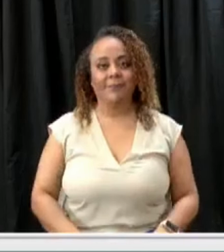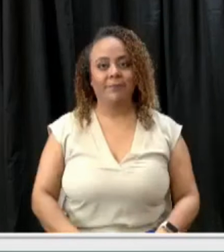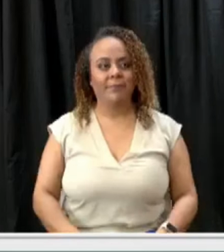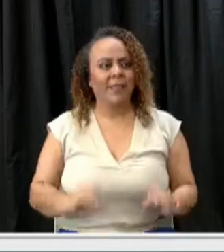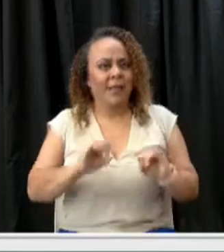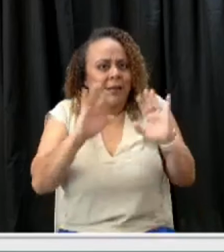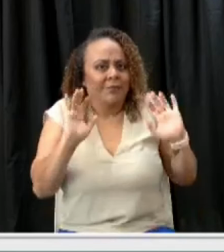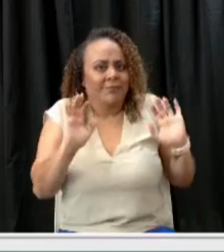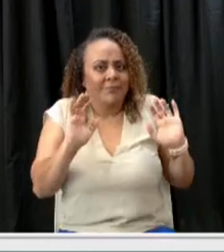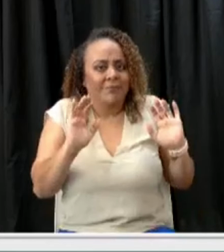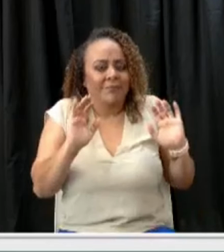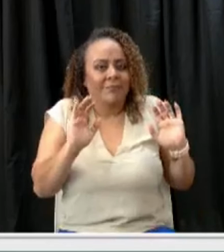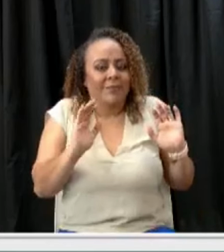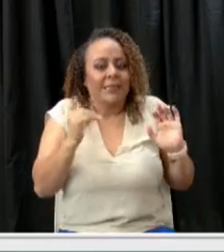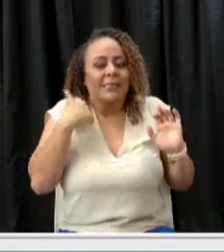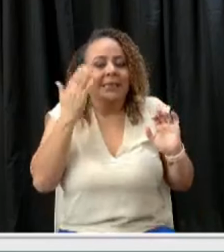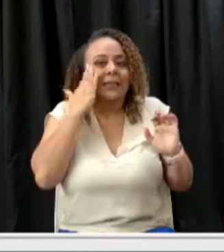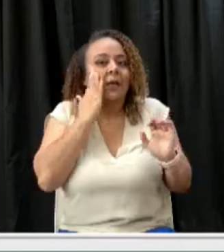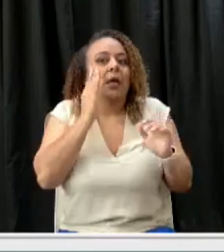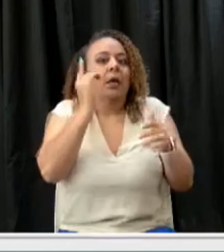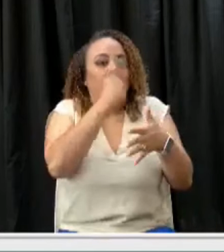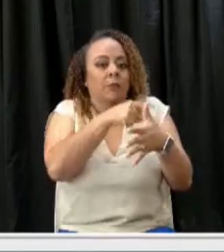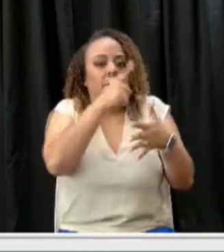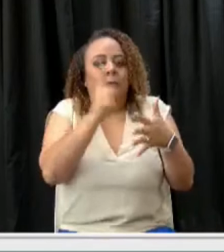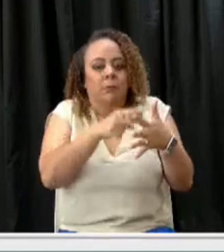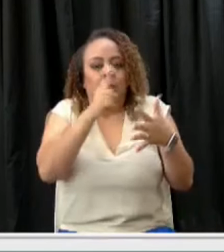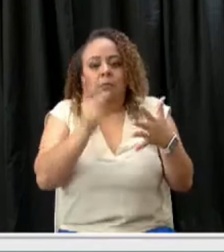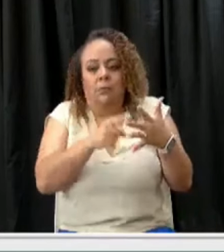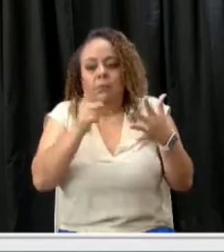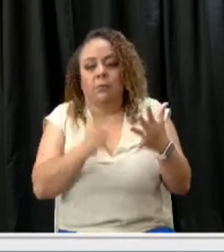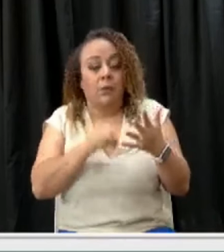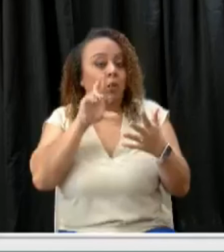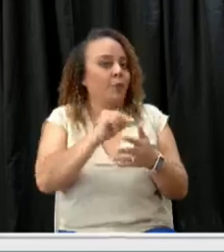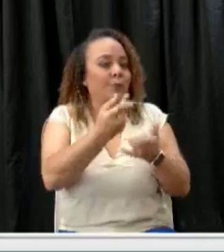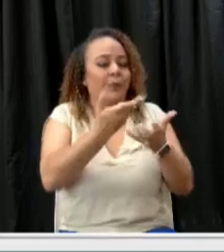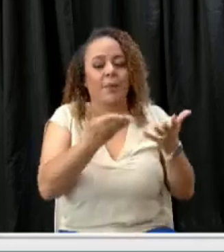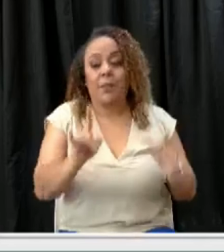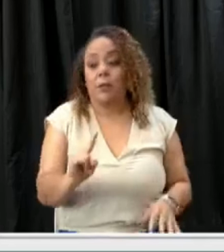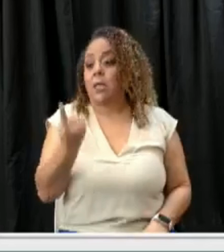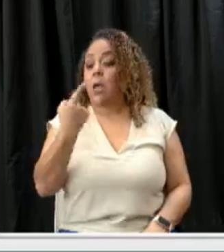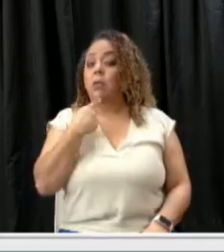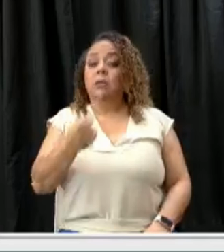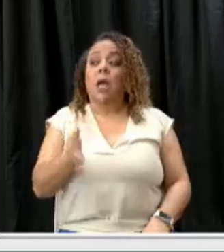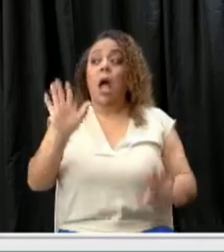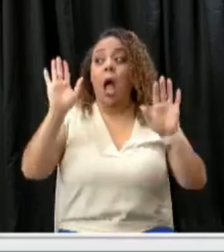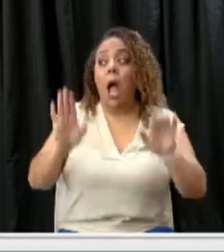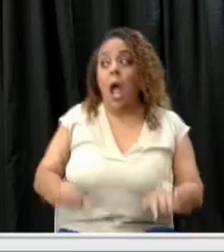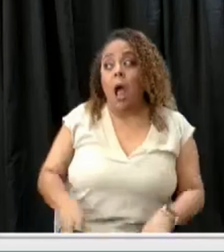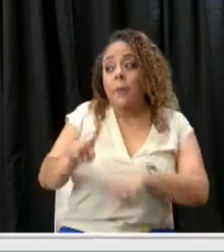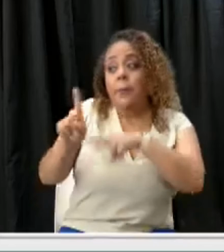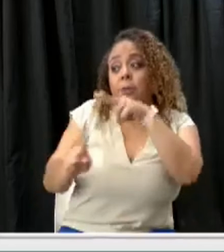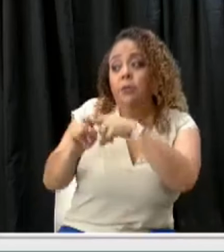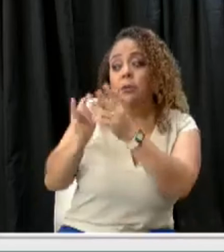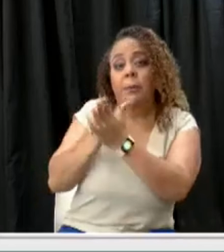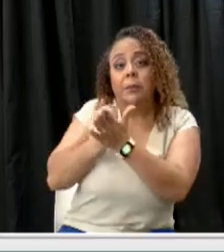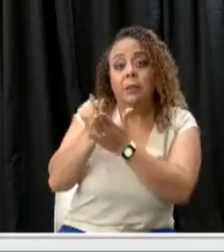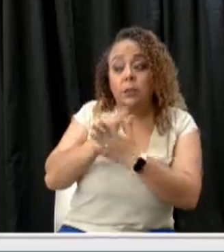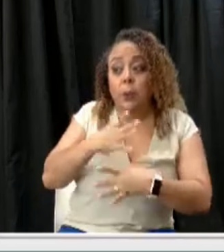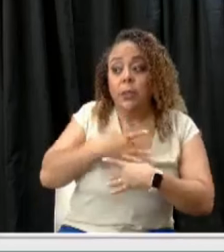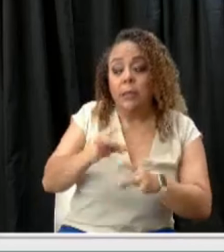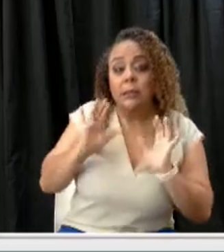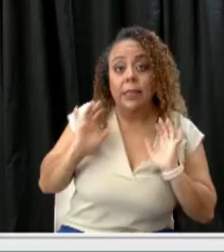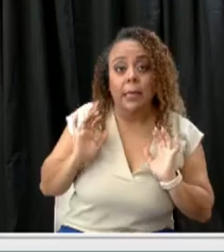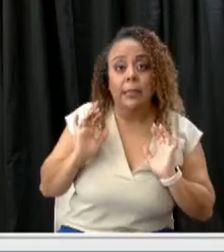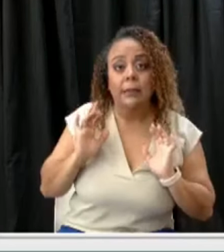evidente, una y otra y otra. Sí. O sea, no es un elemento aislado que dice, mira, salió en esta investigación, qué